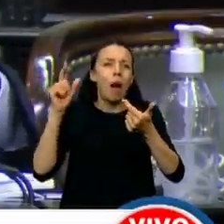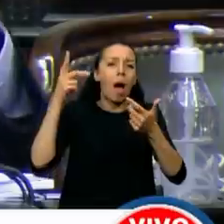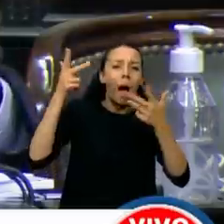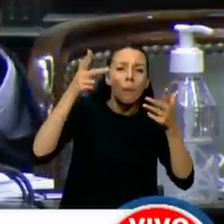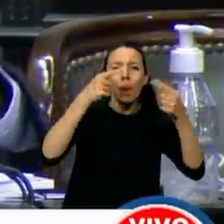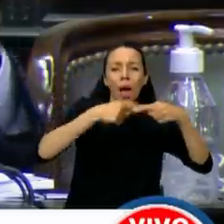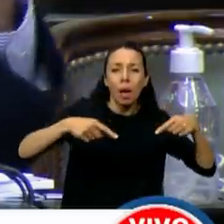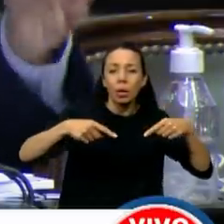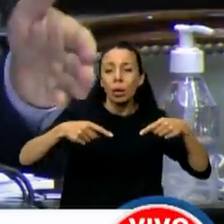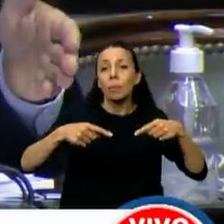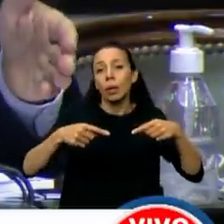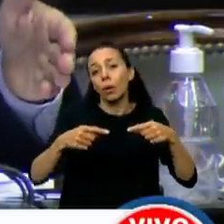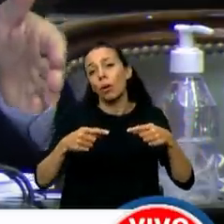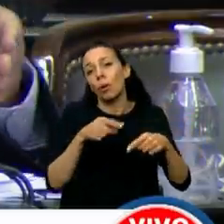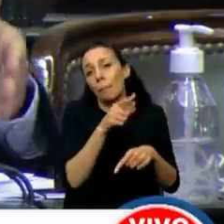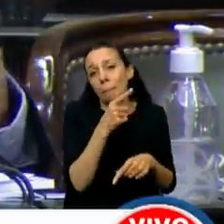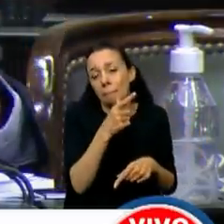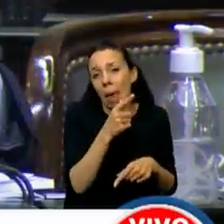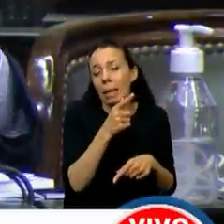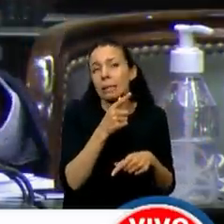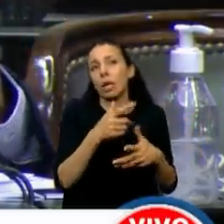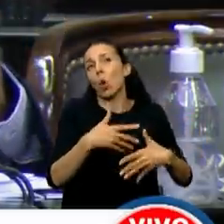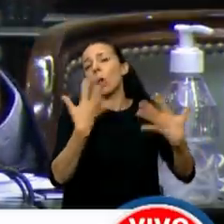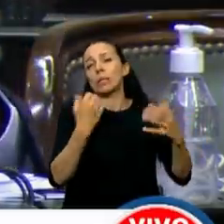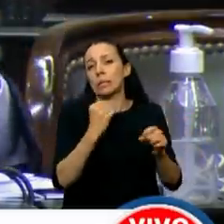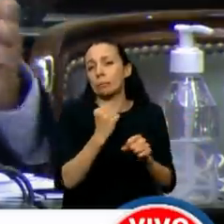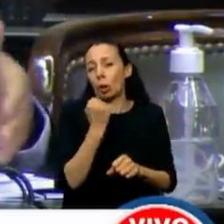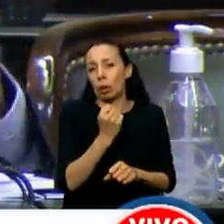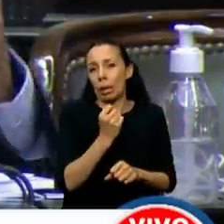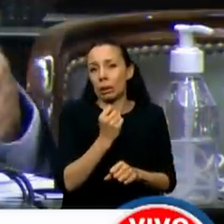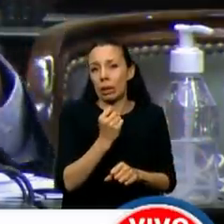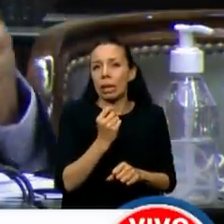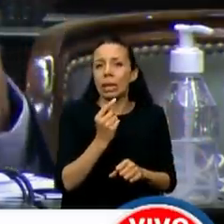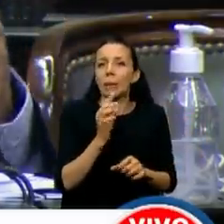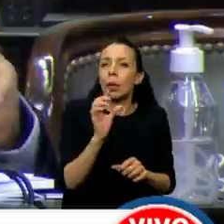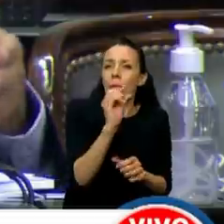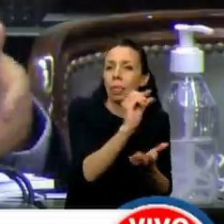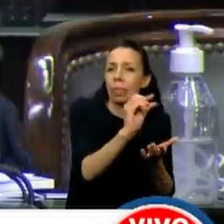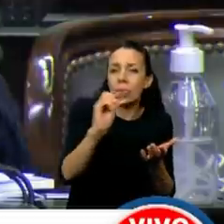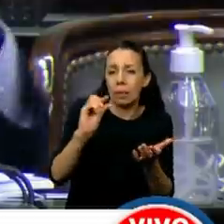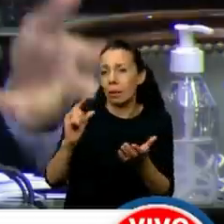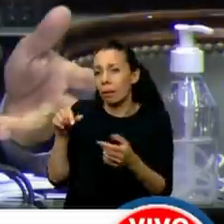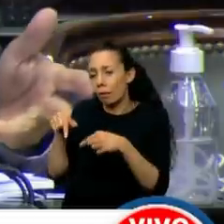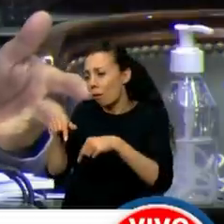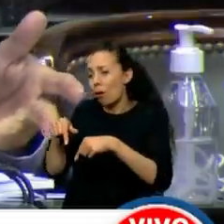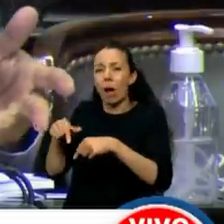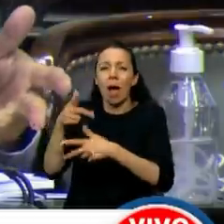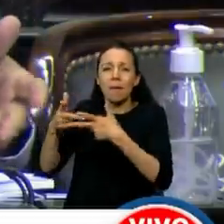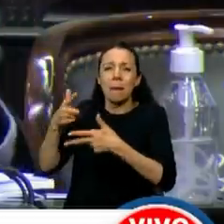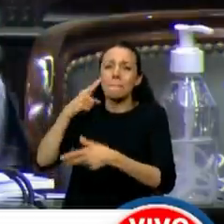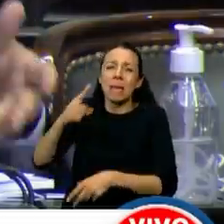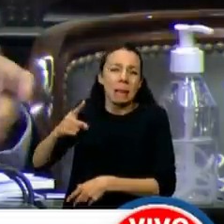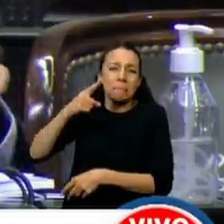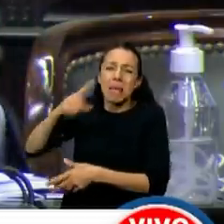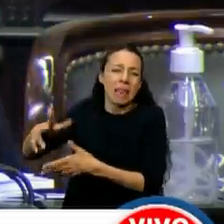para preservar esos bienes para el futuro son centavos al lado de los miles y miles de millones que hoy se han derramado sobre estas